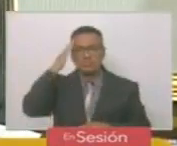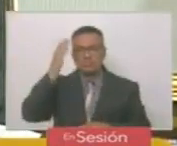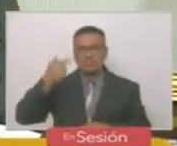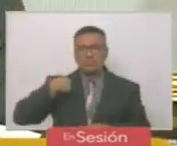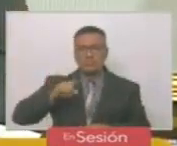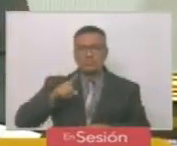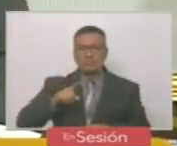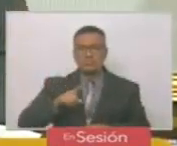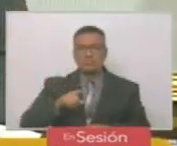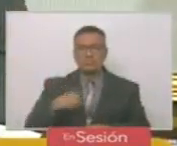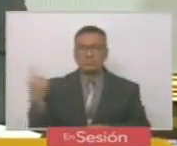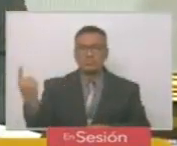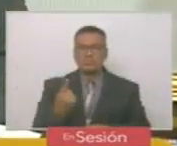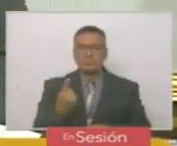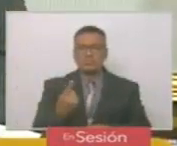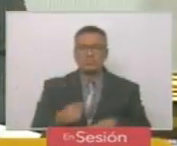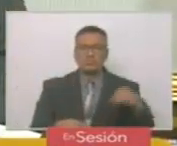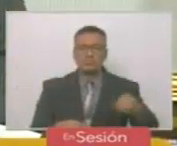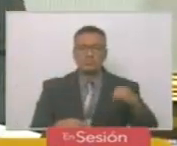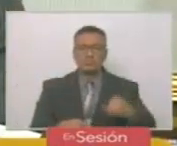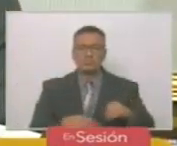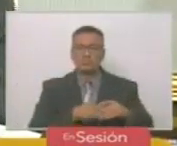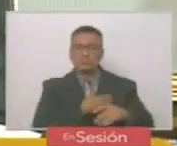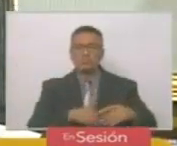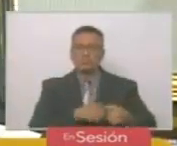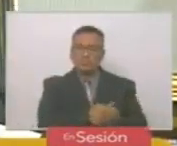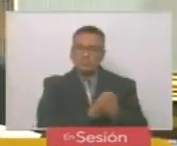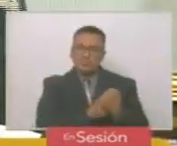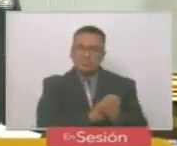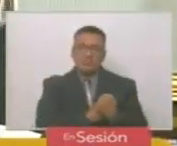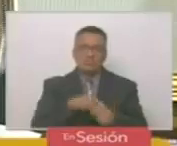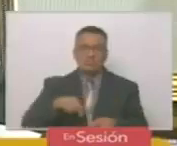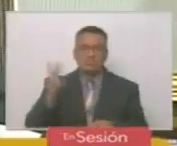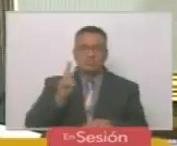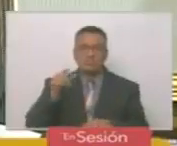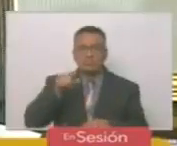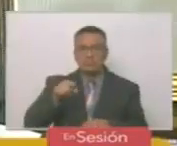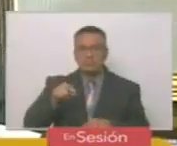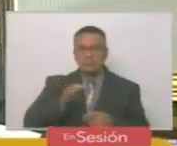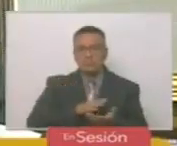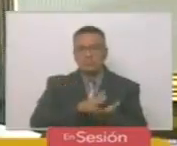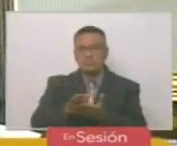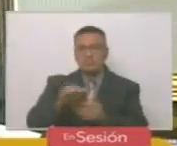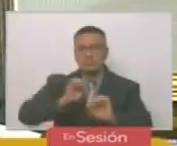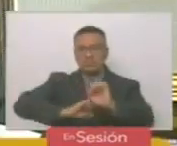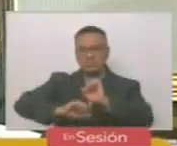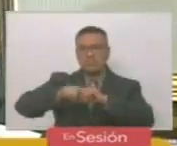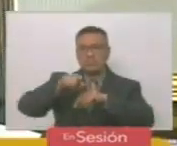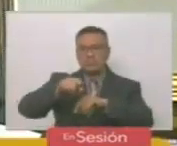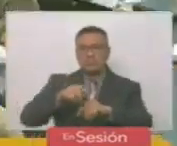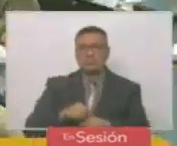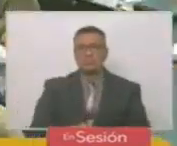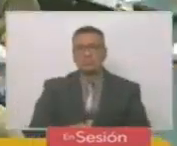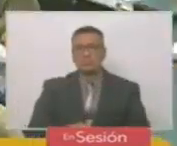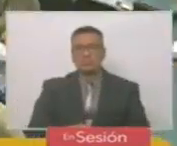latía en el lado izquierdo de su pecho era su amor por Venezuela, y allá se fueron a defender.